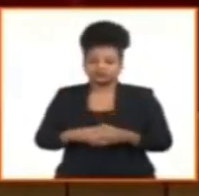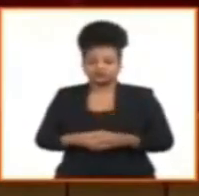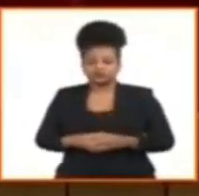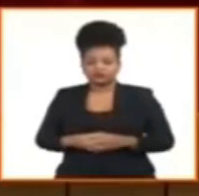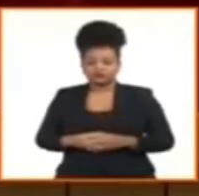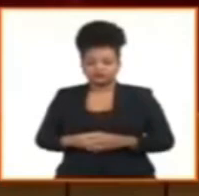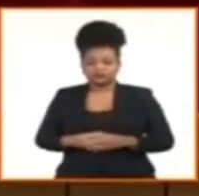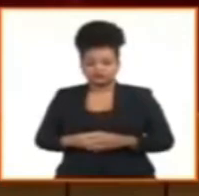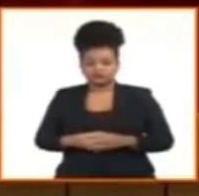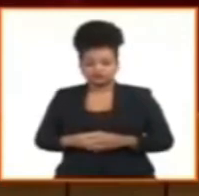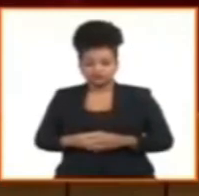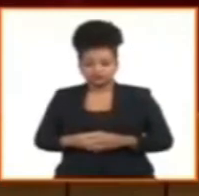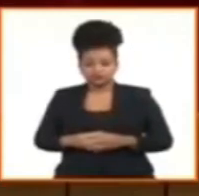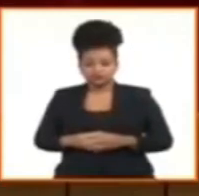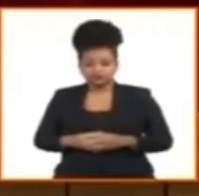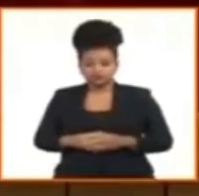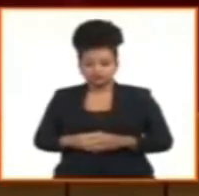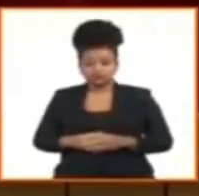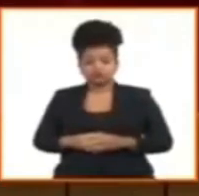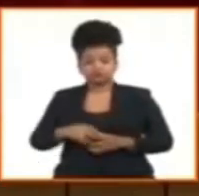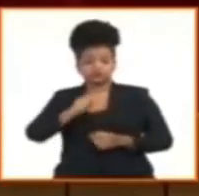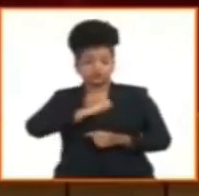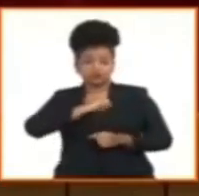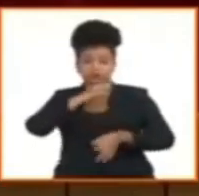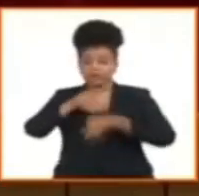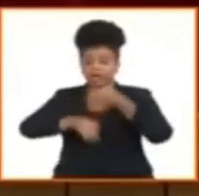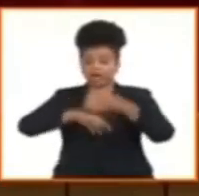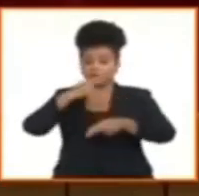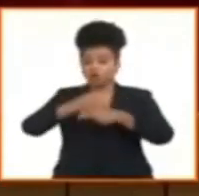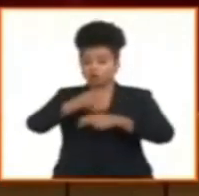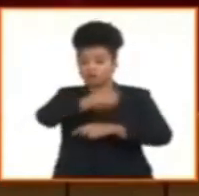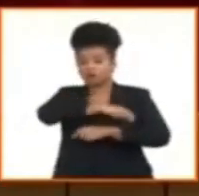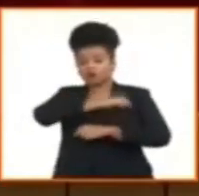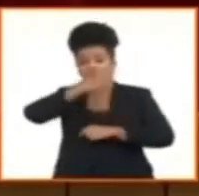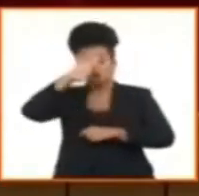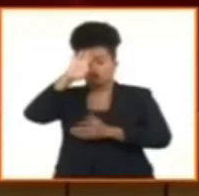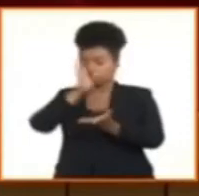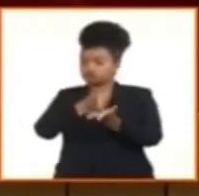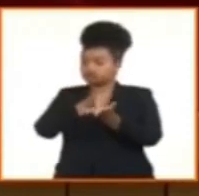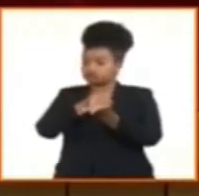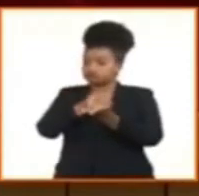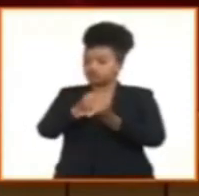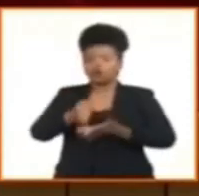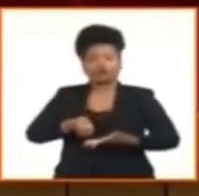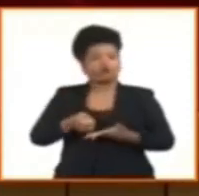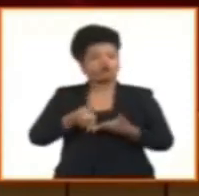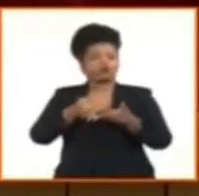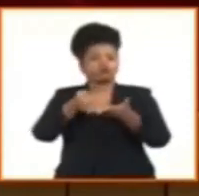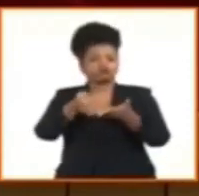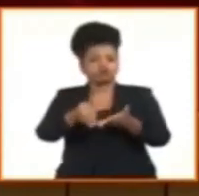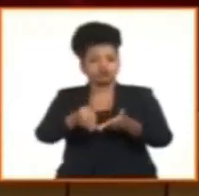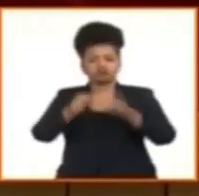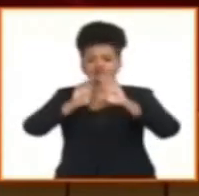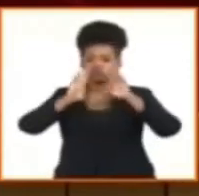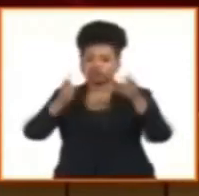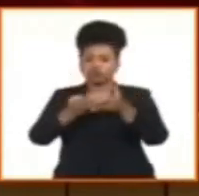Quiero reconocer en nombre del pueblo cubano la sostenida y valiosa contribución moral y material de todos los amigos